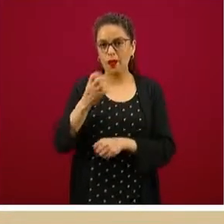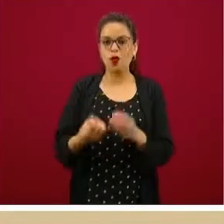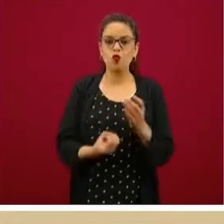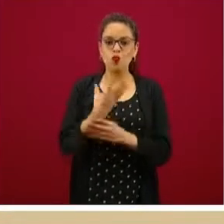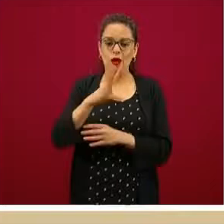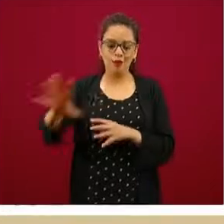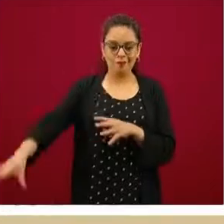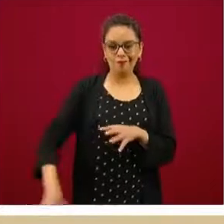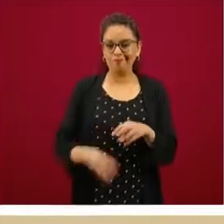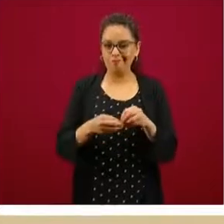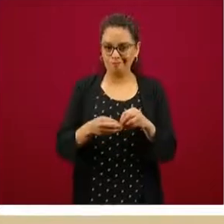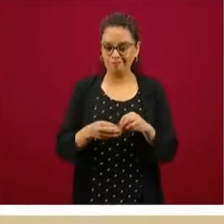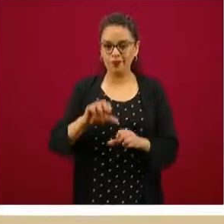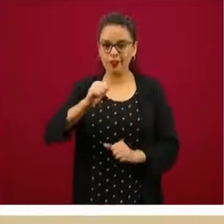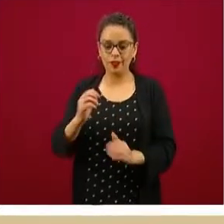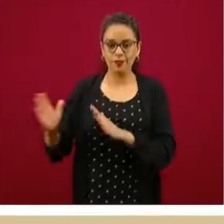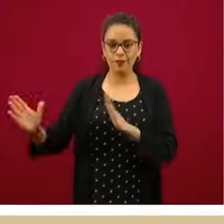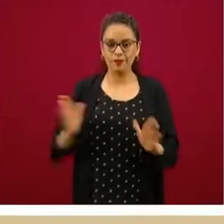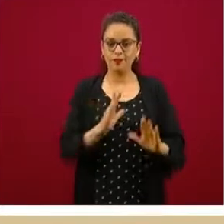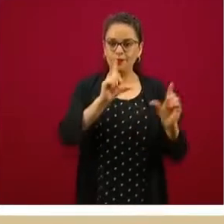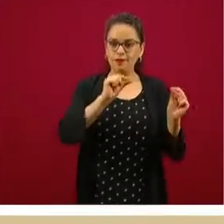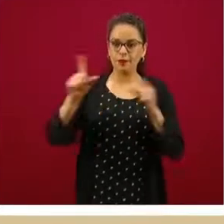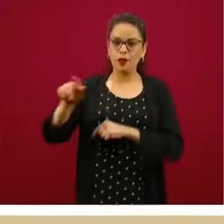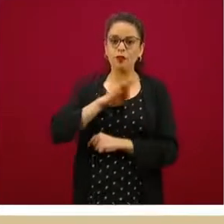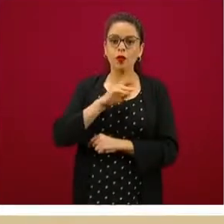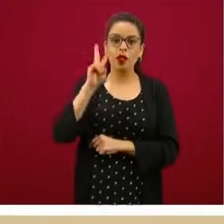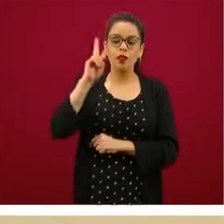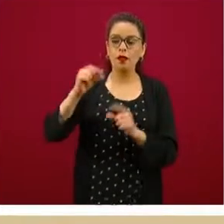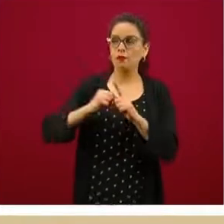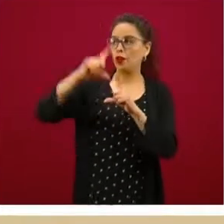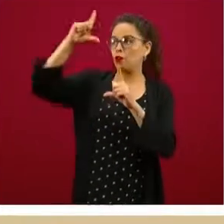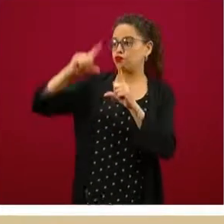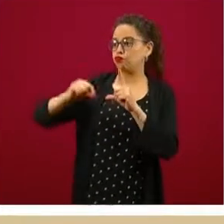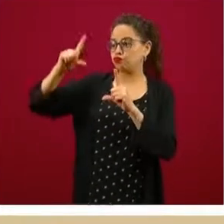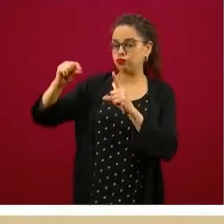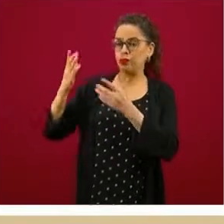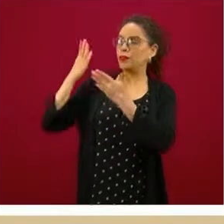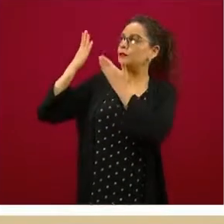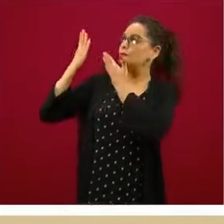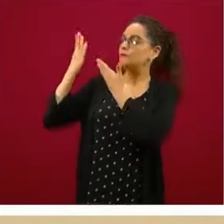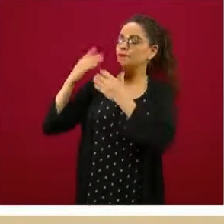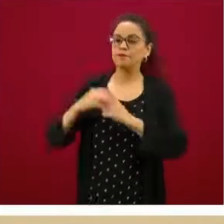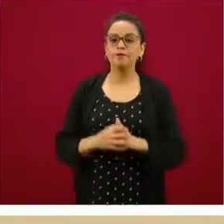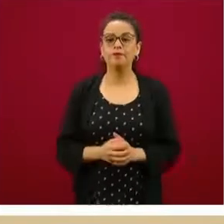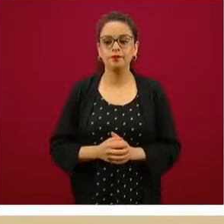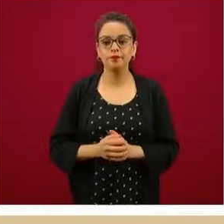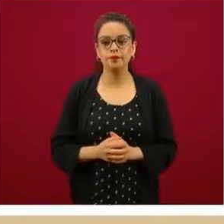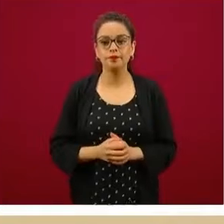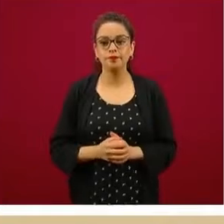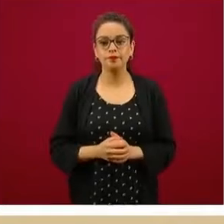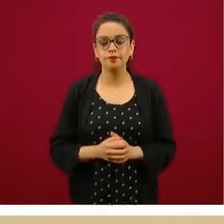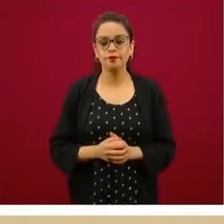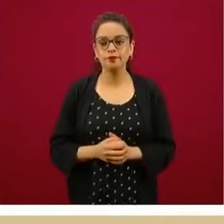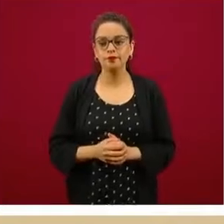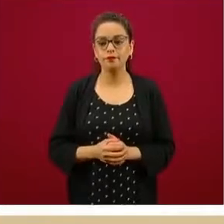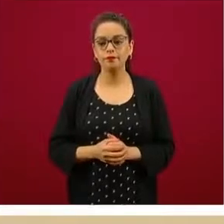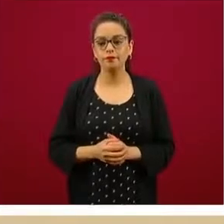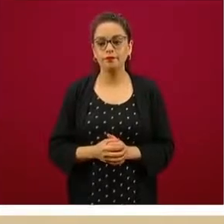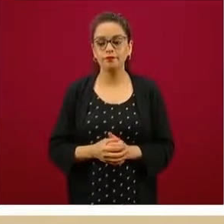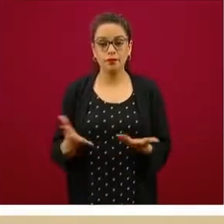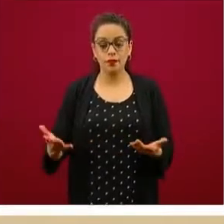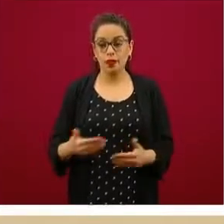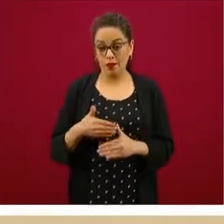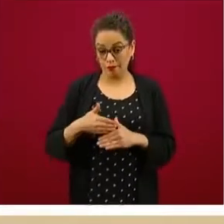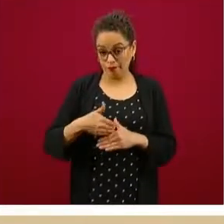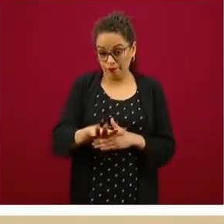siguiente. Aquí lo podemos ver en esta gráfica de columnas que sigue siendo, y no es esperable que sea diferente en el